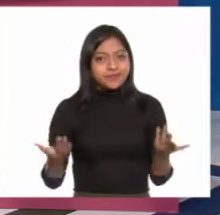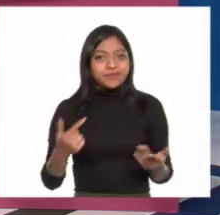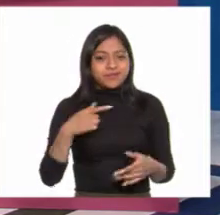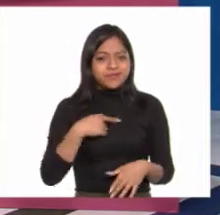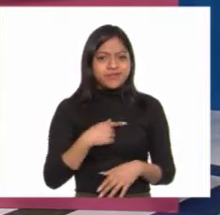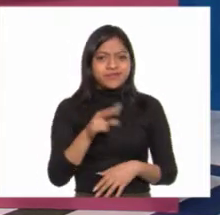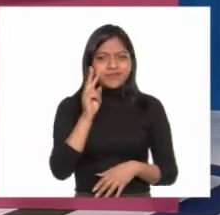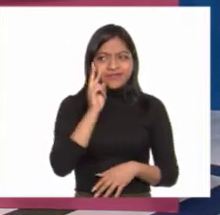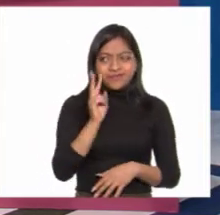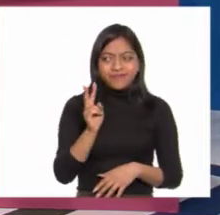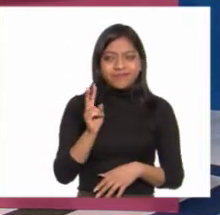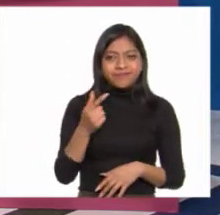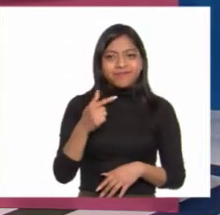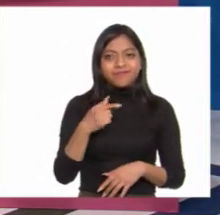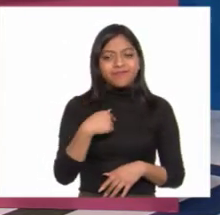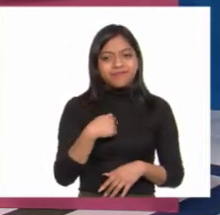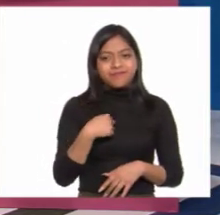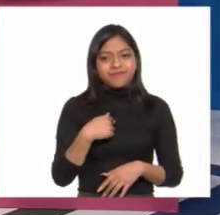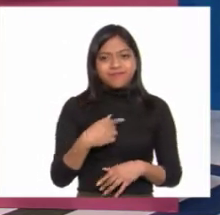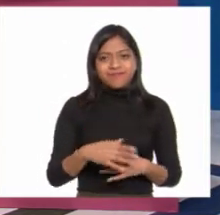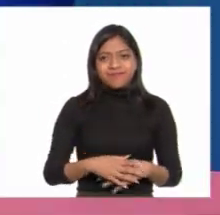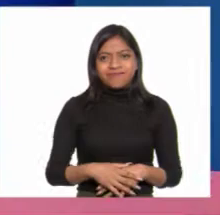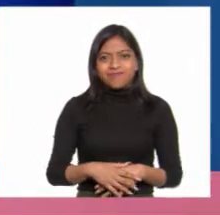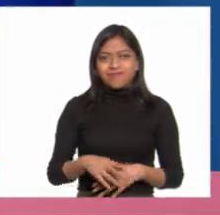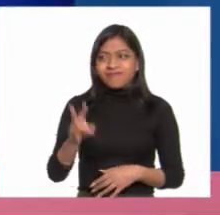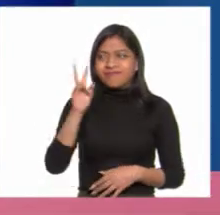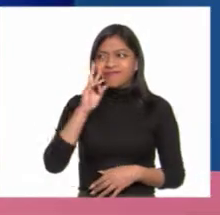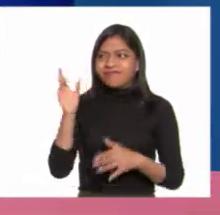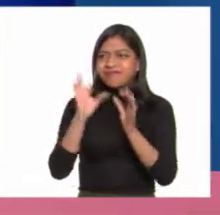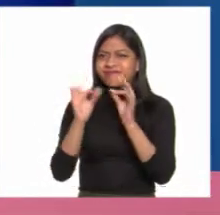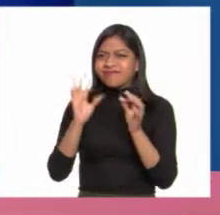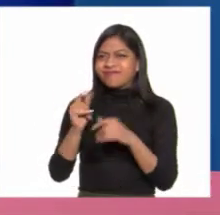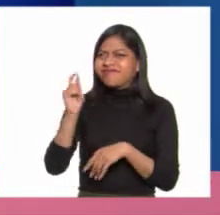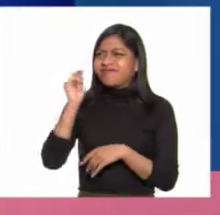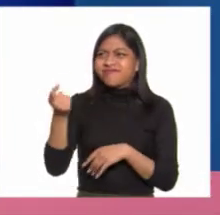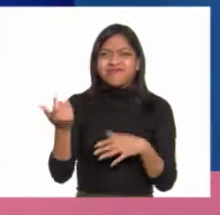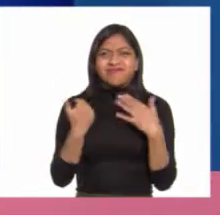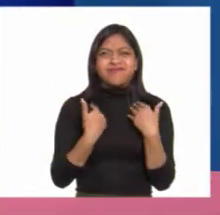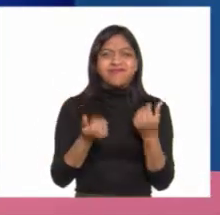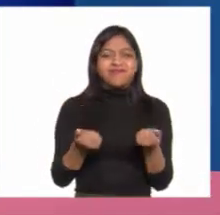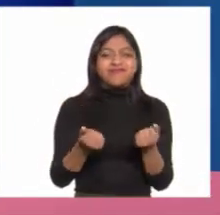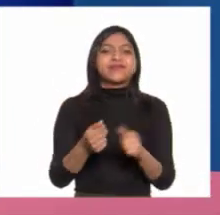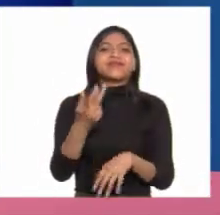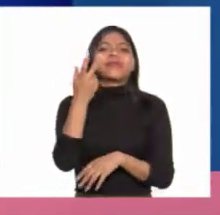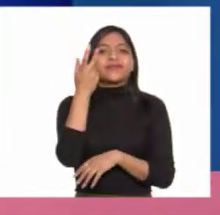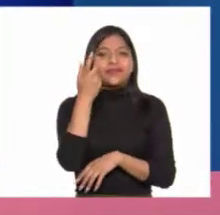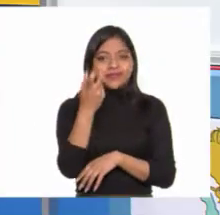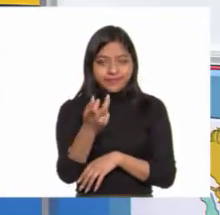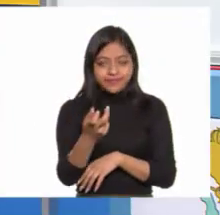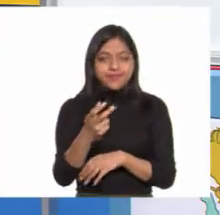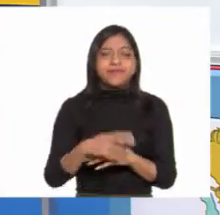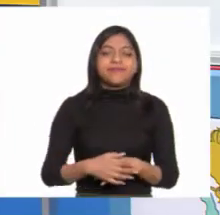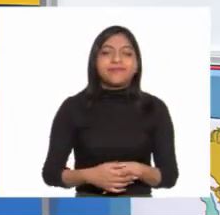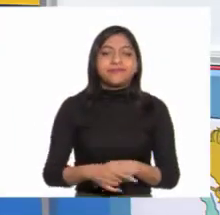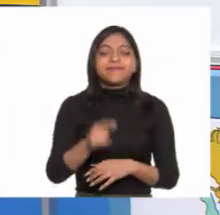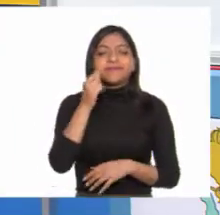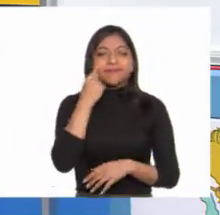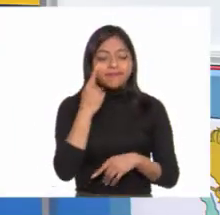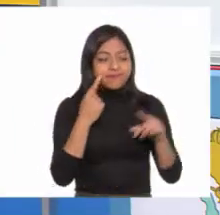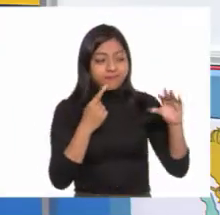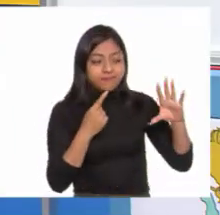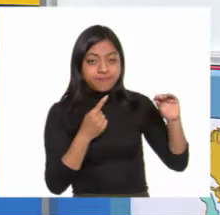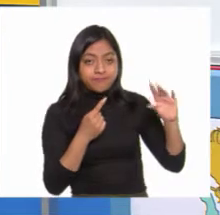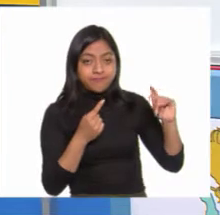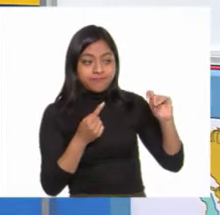mí, la verdad, no tuvieron tanto significado, no entendí. Así es. Las dos descripciones